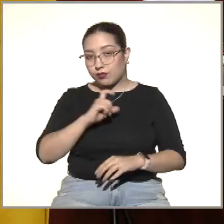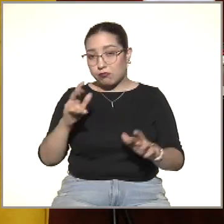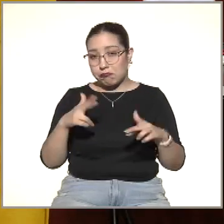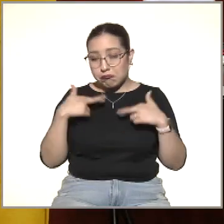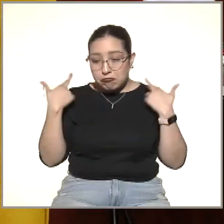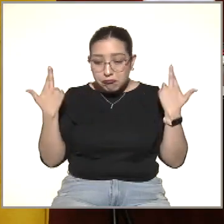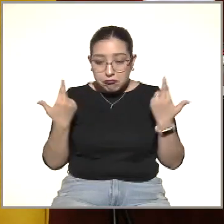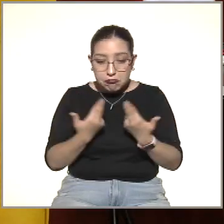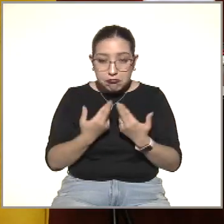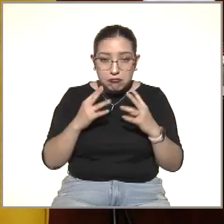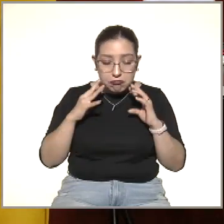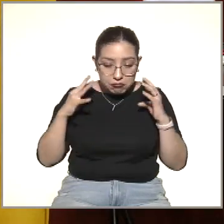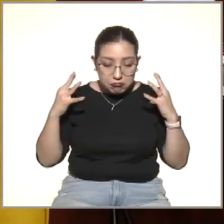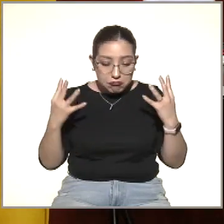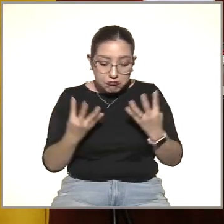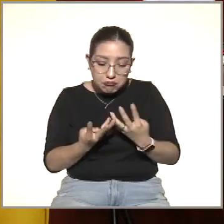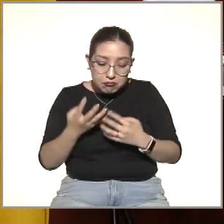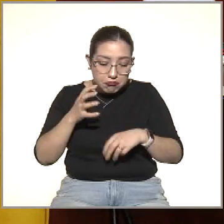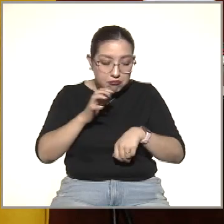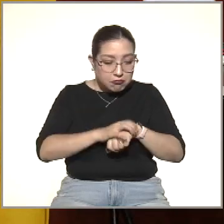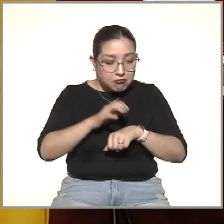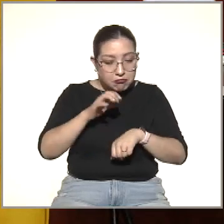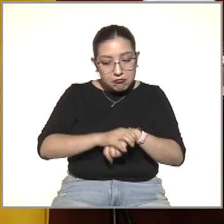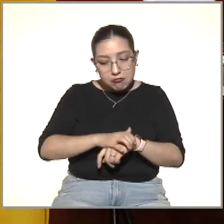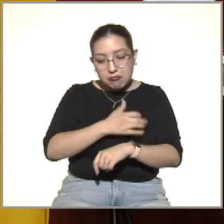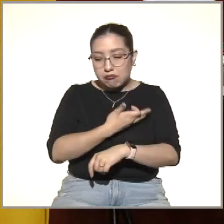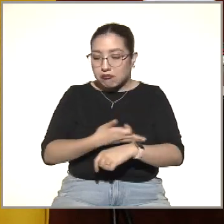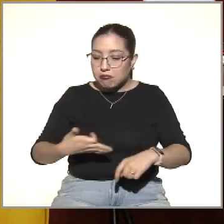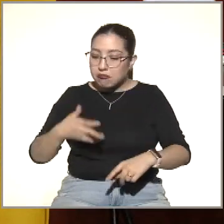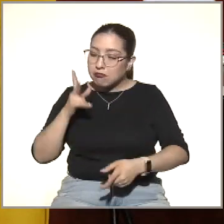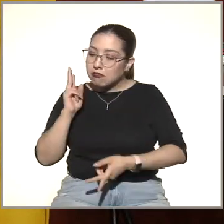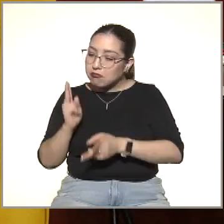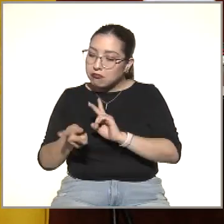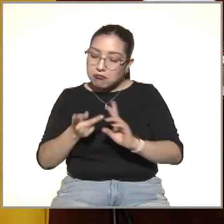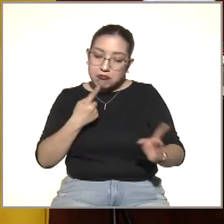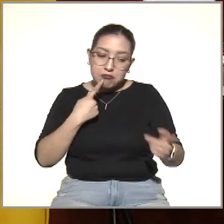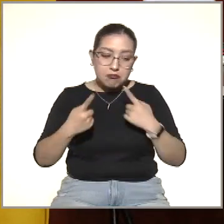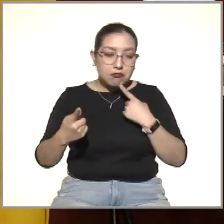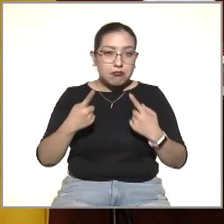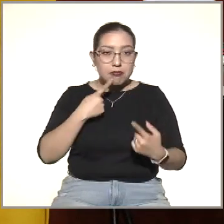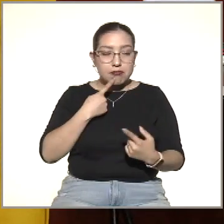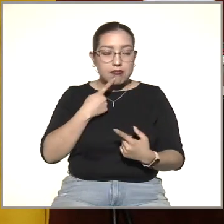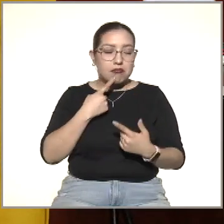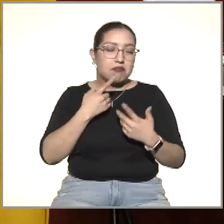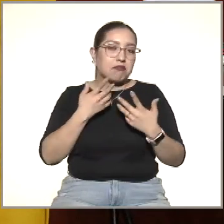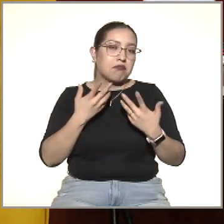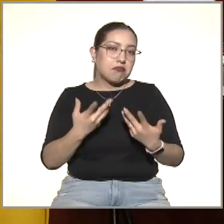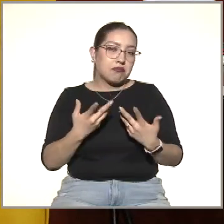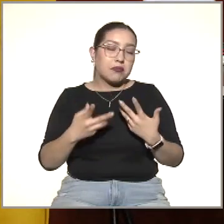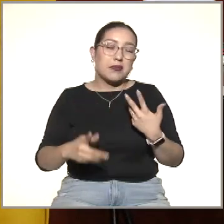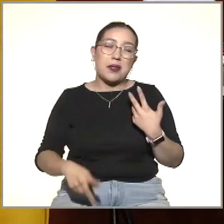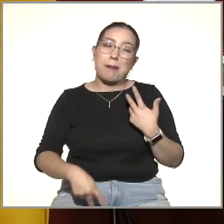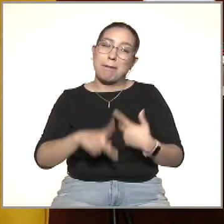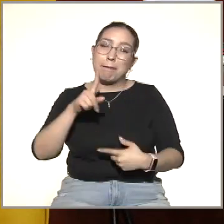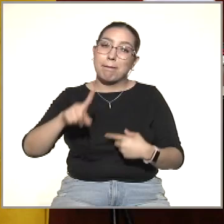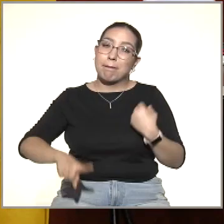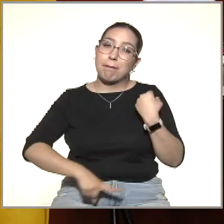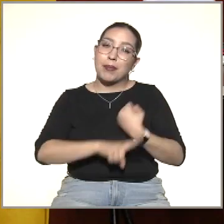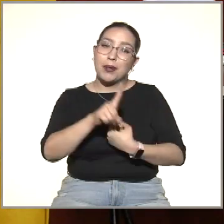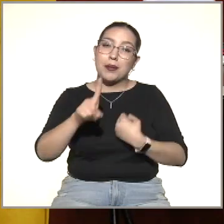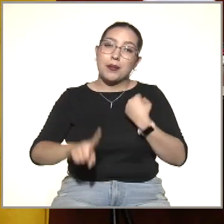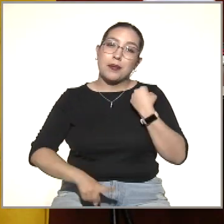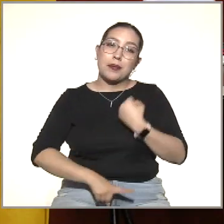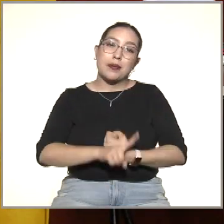familiar, opera siempre, y el problema está cuando se empieza a reiterar, cuando empieza a marcar a